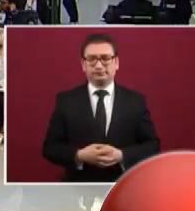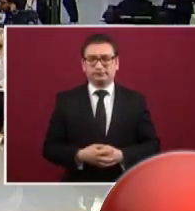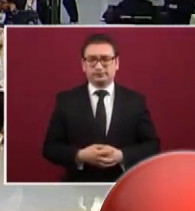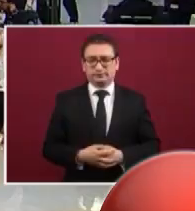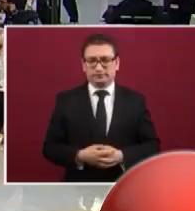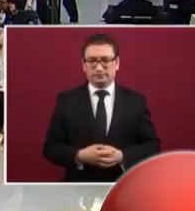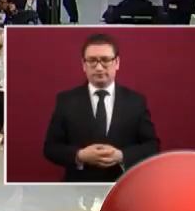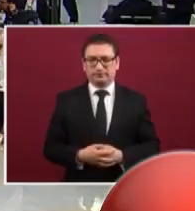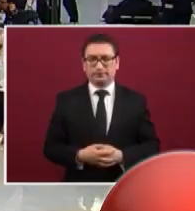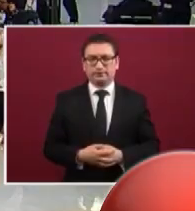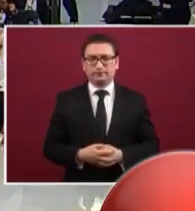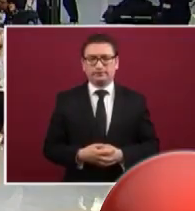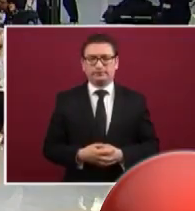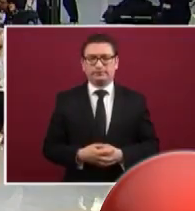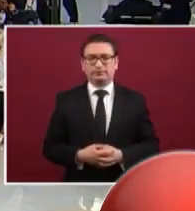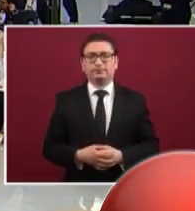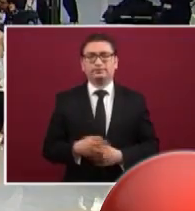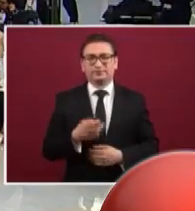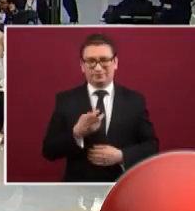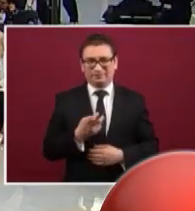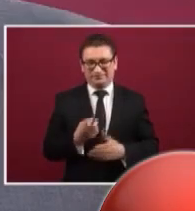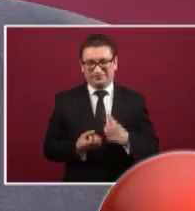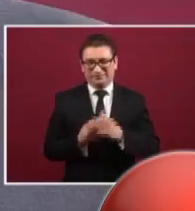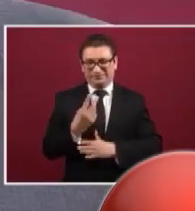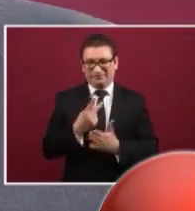el nuevo proyecto